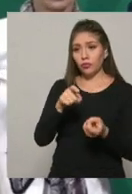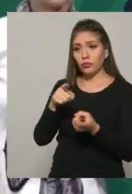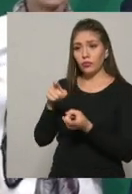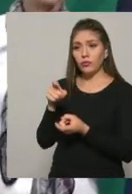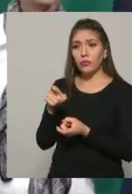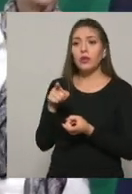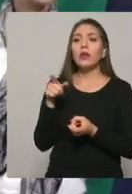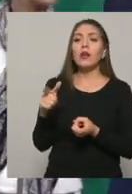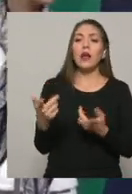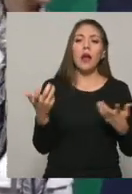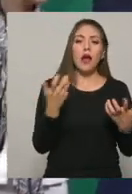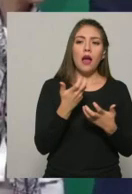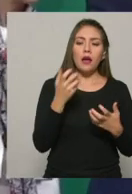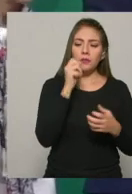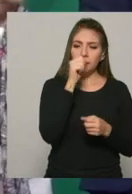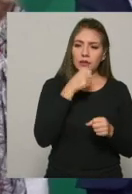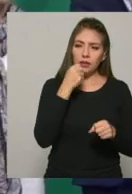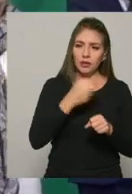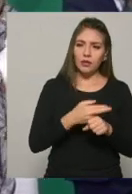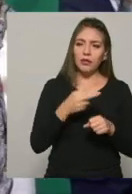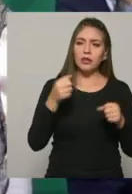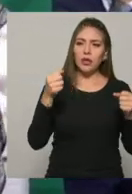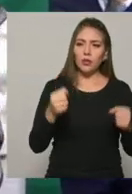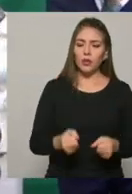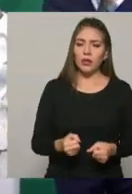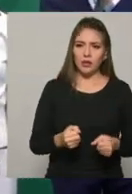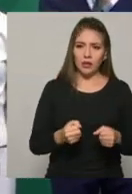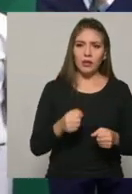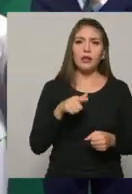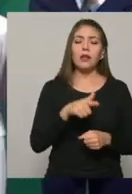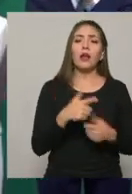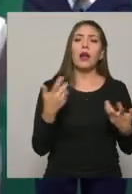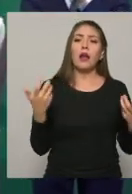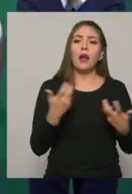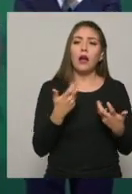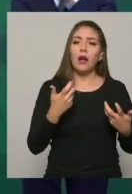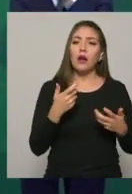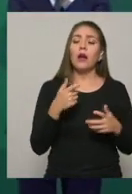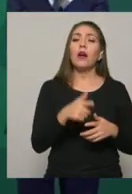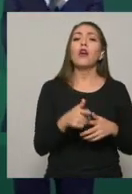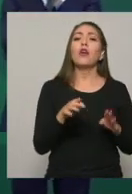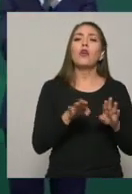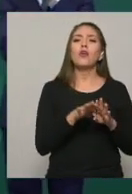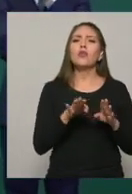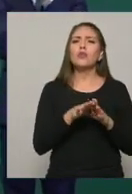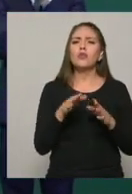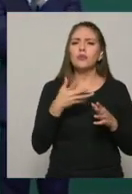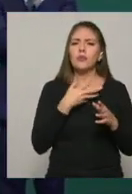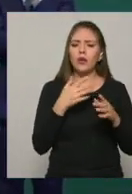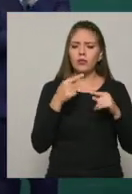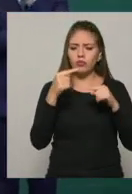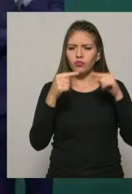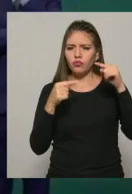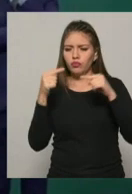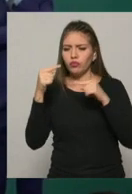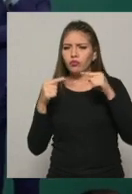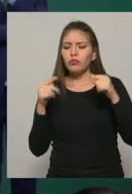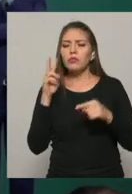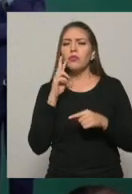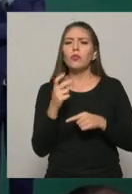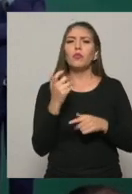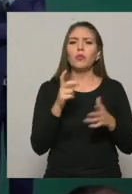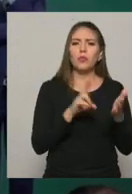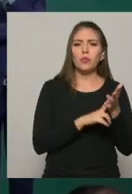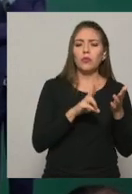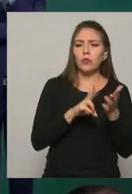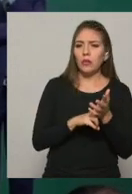por elementos de la Secretaría de Seguridad Ciudadana, quienes de acuerdo a un tabulador determinan su valor